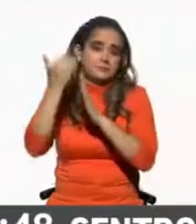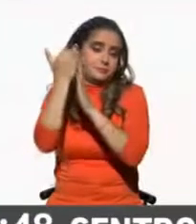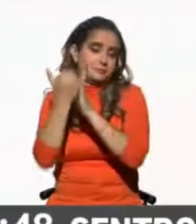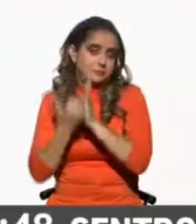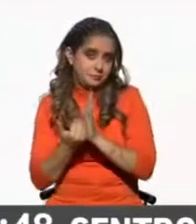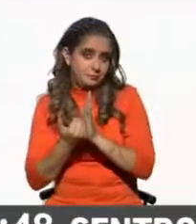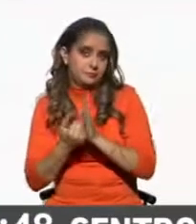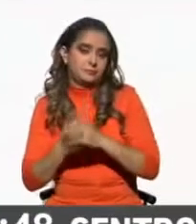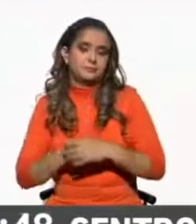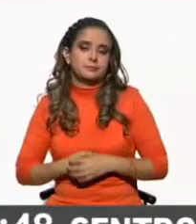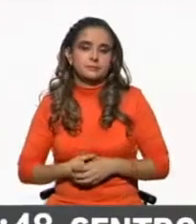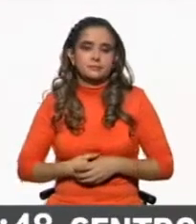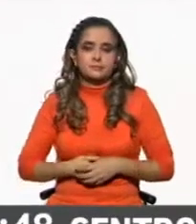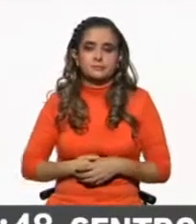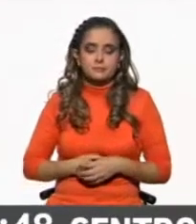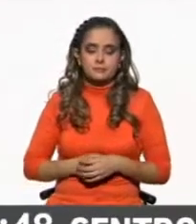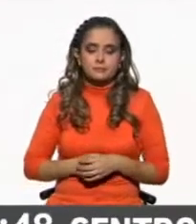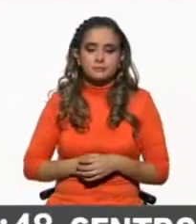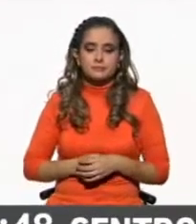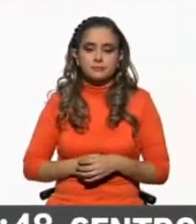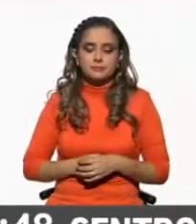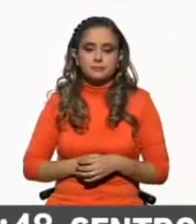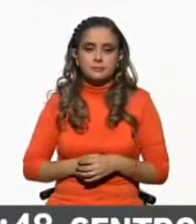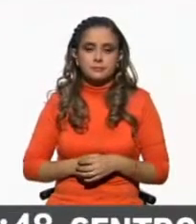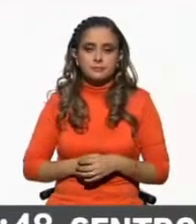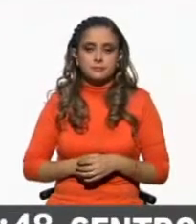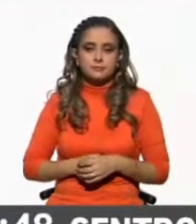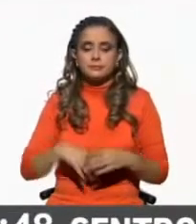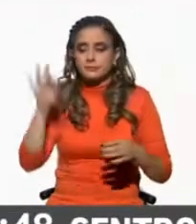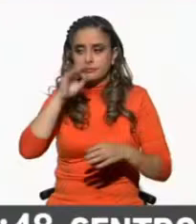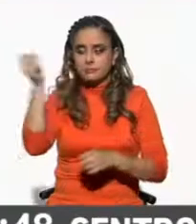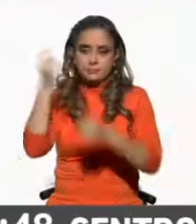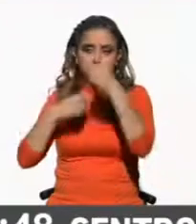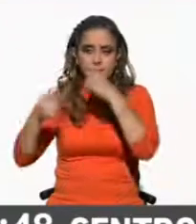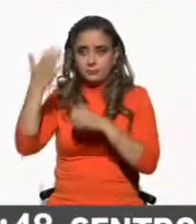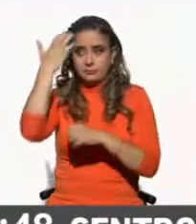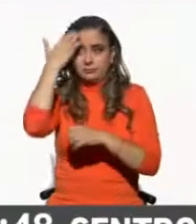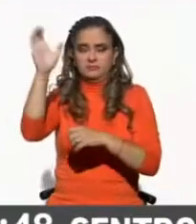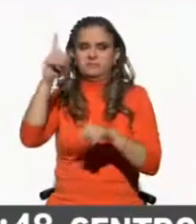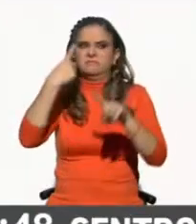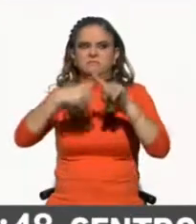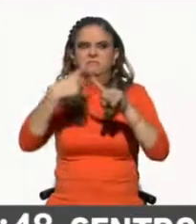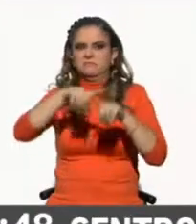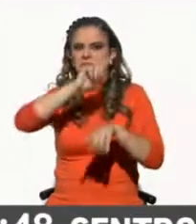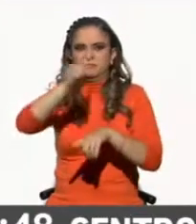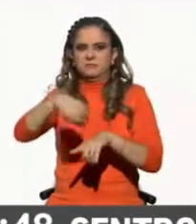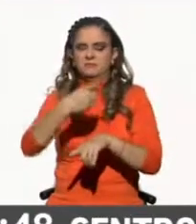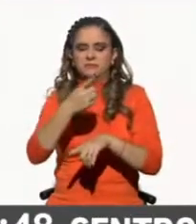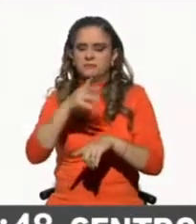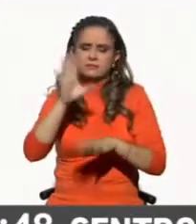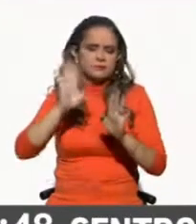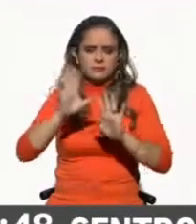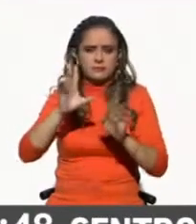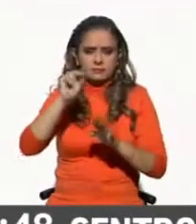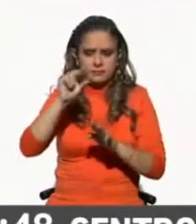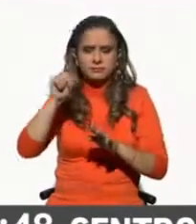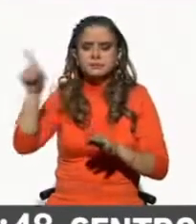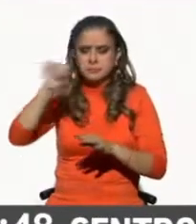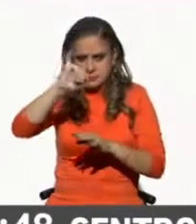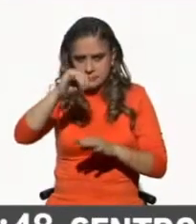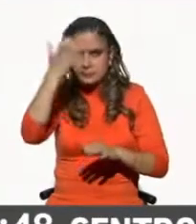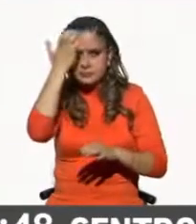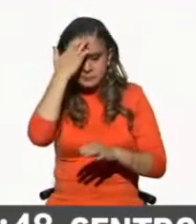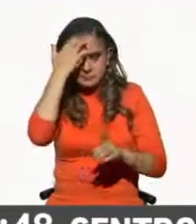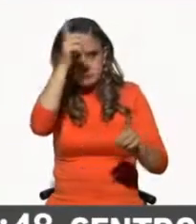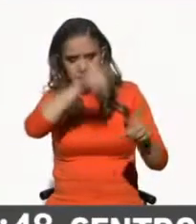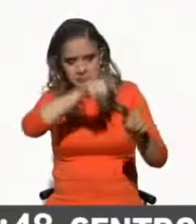más. Esto habla, yo creo, de la visibilidad. No es que no los conozcan, no es que no sepan quiénes sean, no es que no tengan alguna idea del